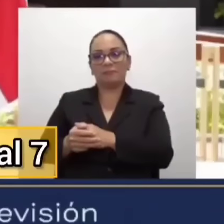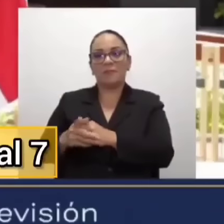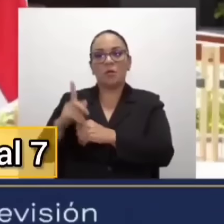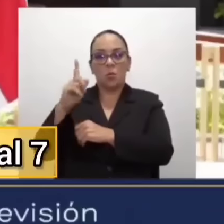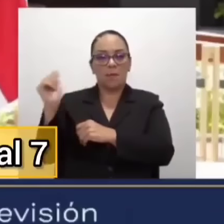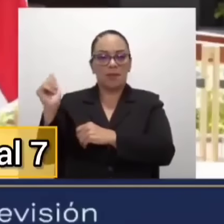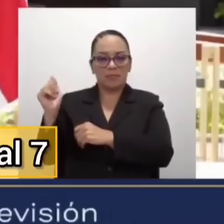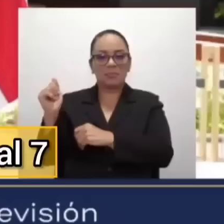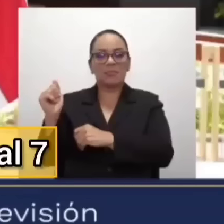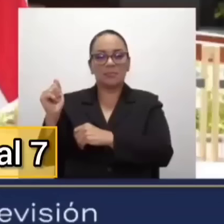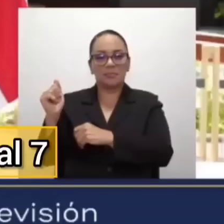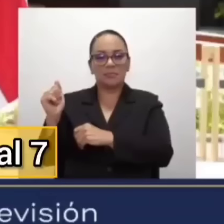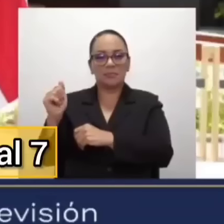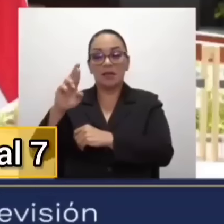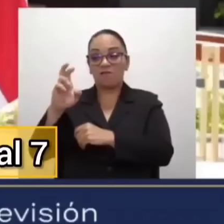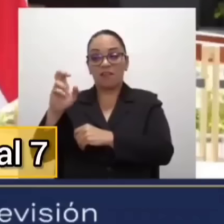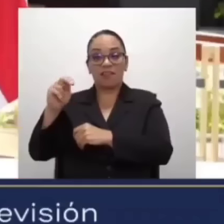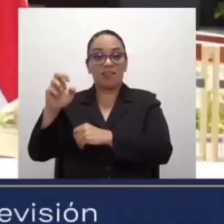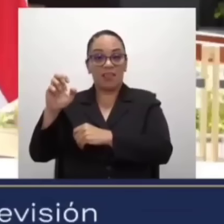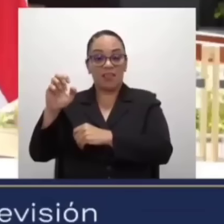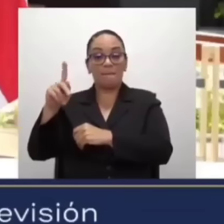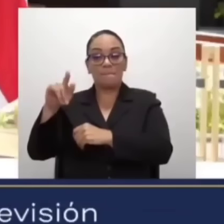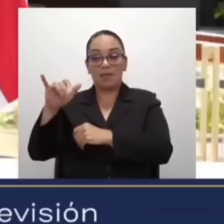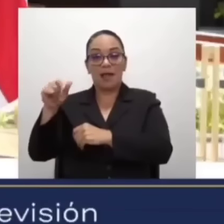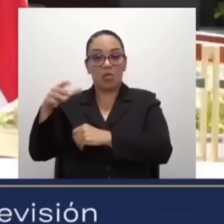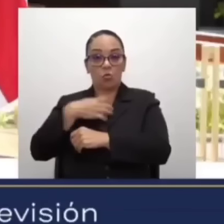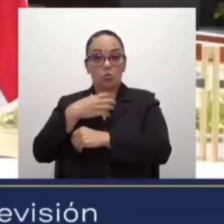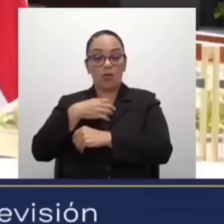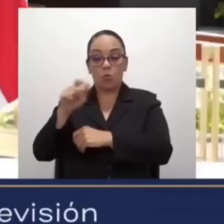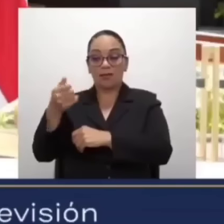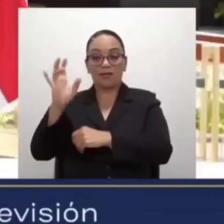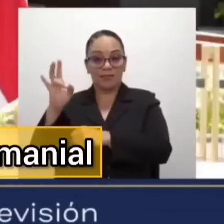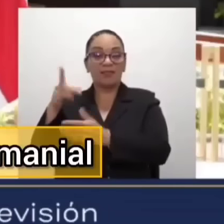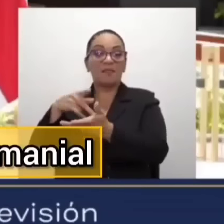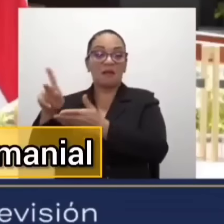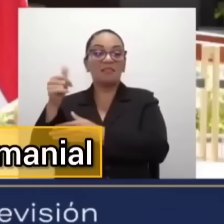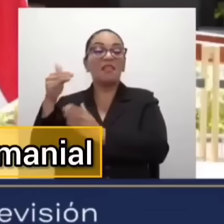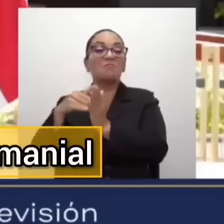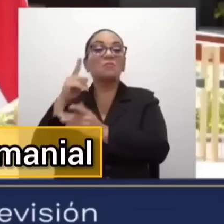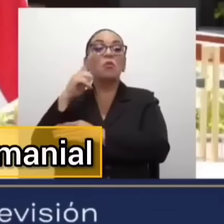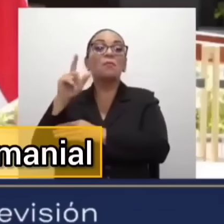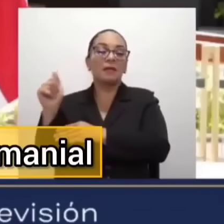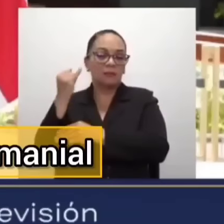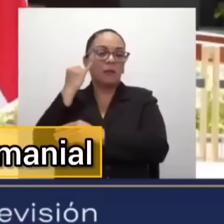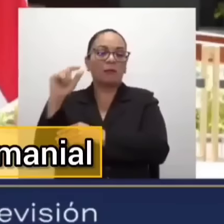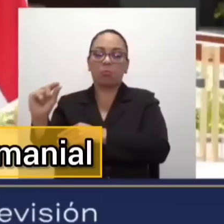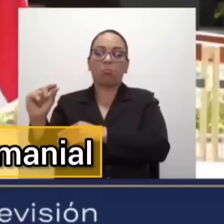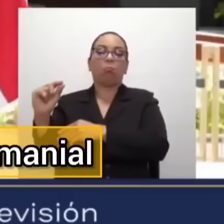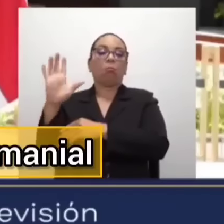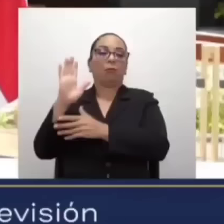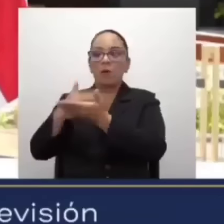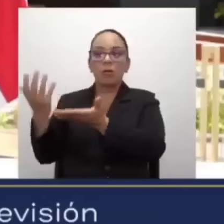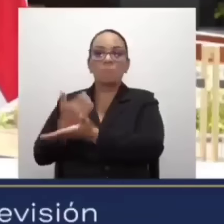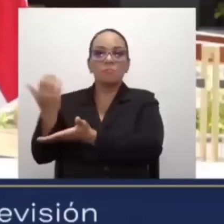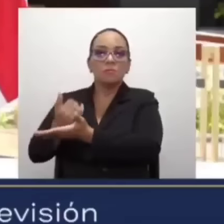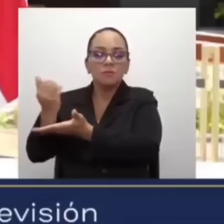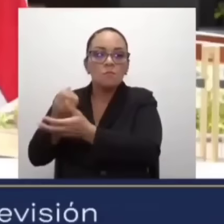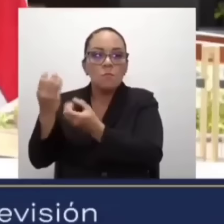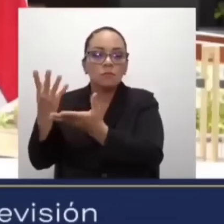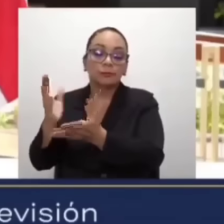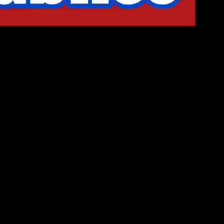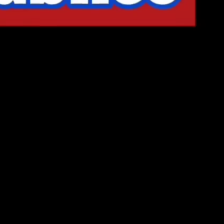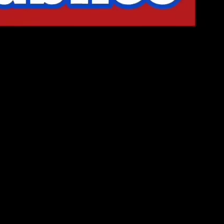eso es lo que paga René Picado en Canal 7. Así es. 10 mil colones al mes por usar un bien demanial de ese